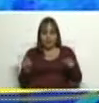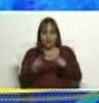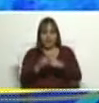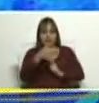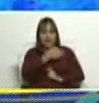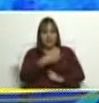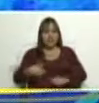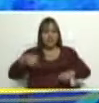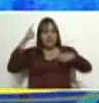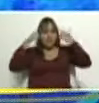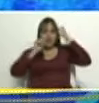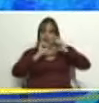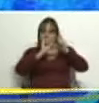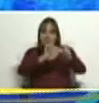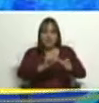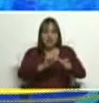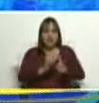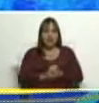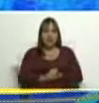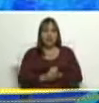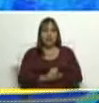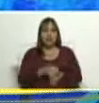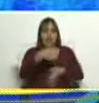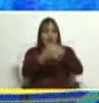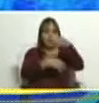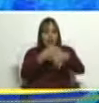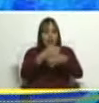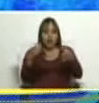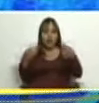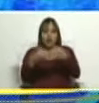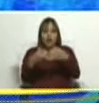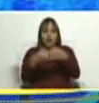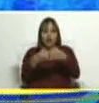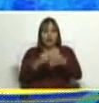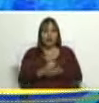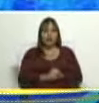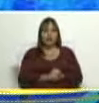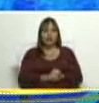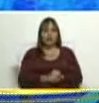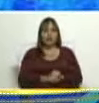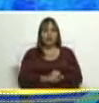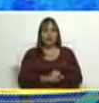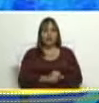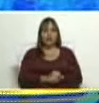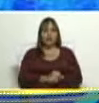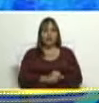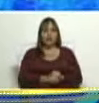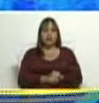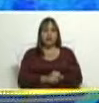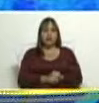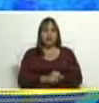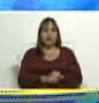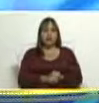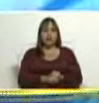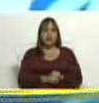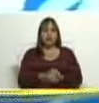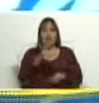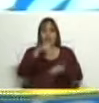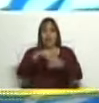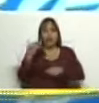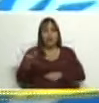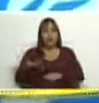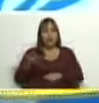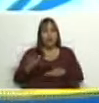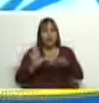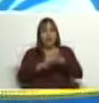querido comandante, presidiendo esta reunión. Miren, les voy a un detalle nada más desde el punto de